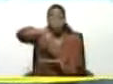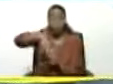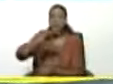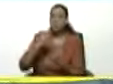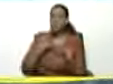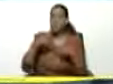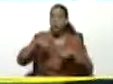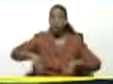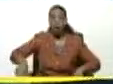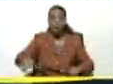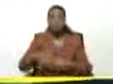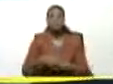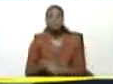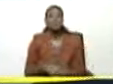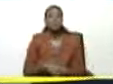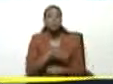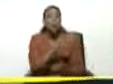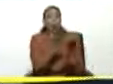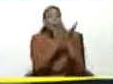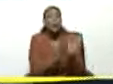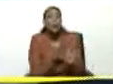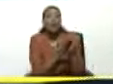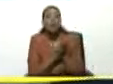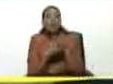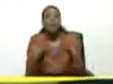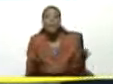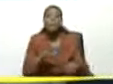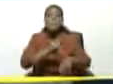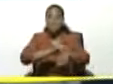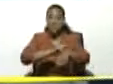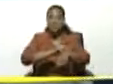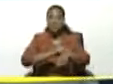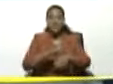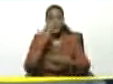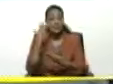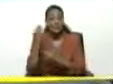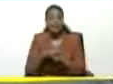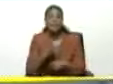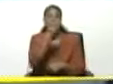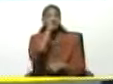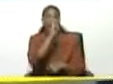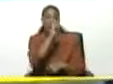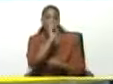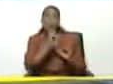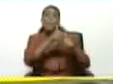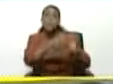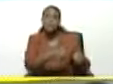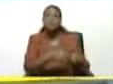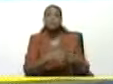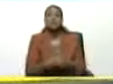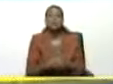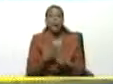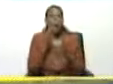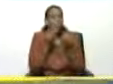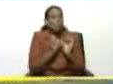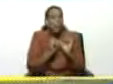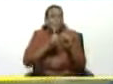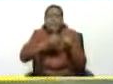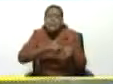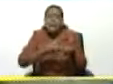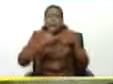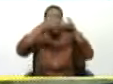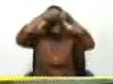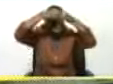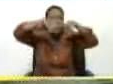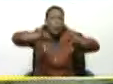maturín están estudiando Qué medicina primer año primer año están Jojo too